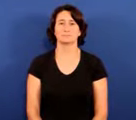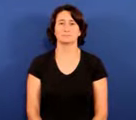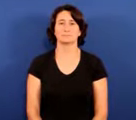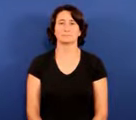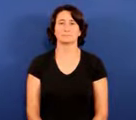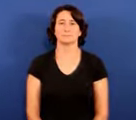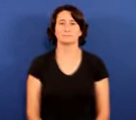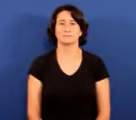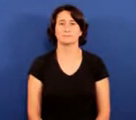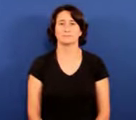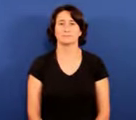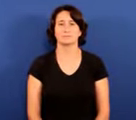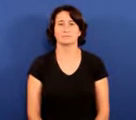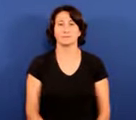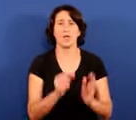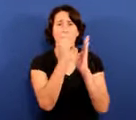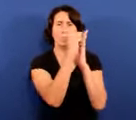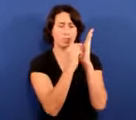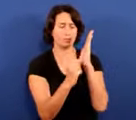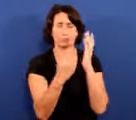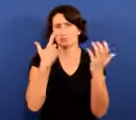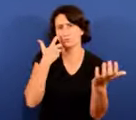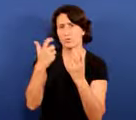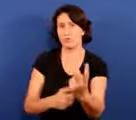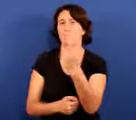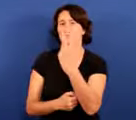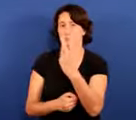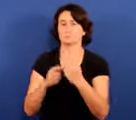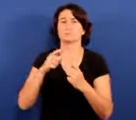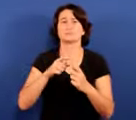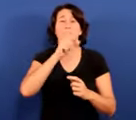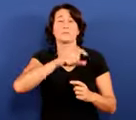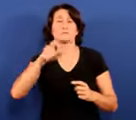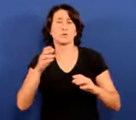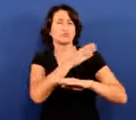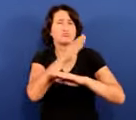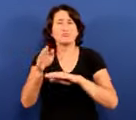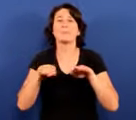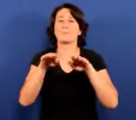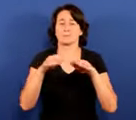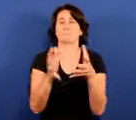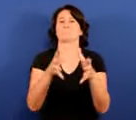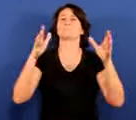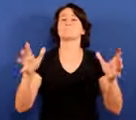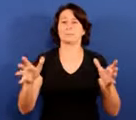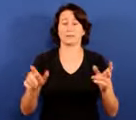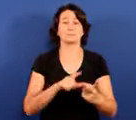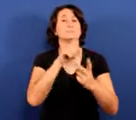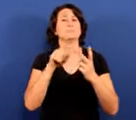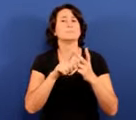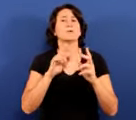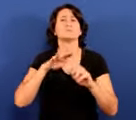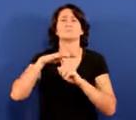de junio y el 30 de septiembre con todos los servicios que desde el Departamento Foral de Medio Ambiente se prestan. En la presente